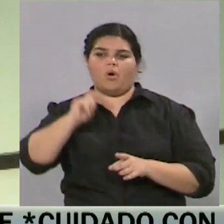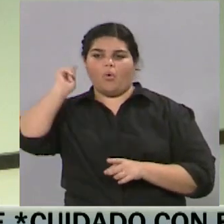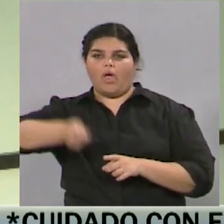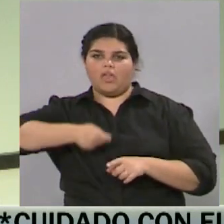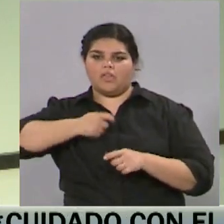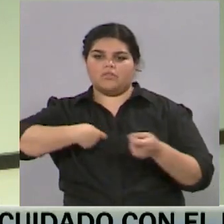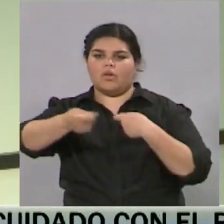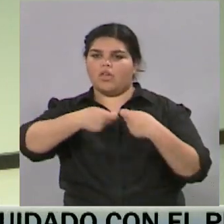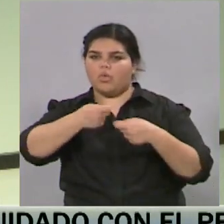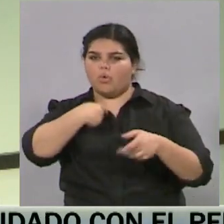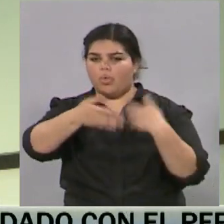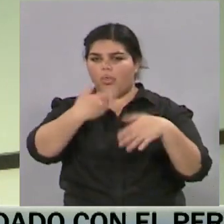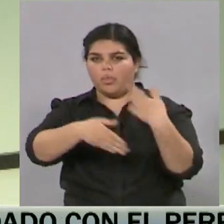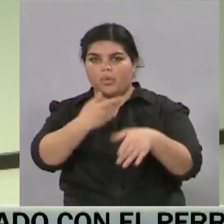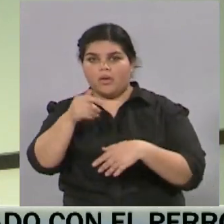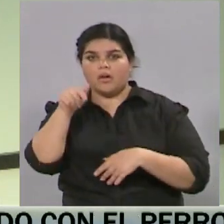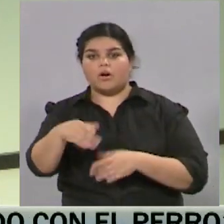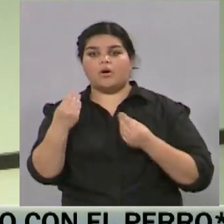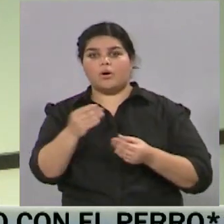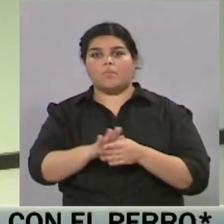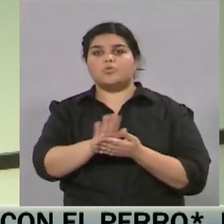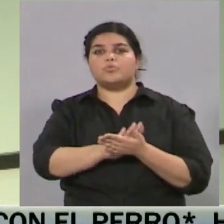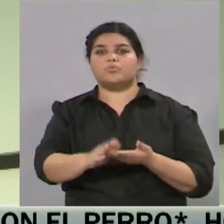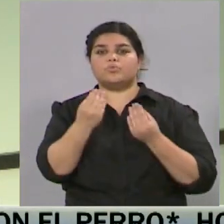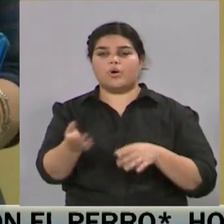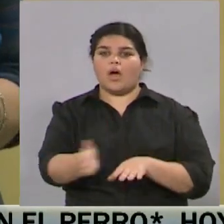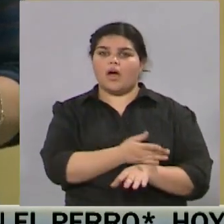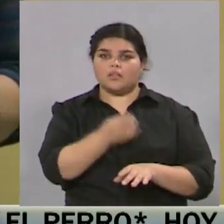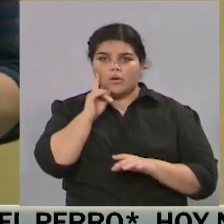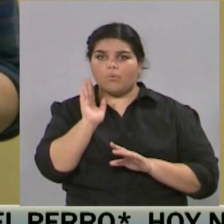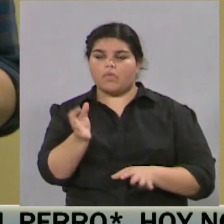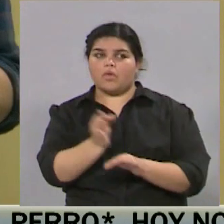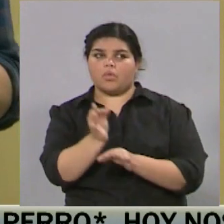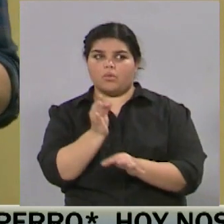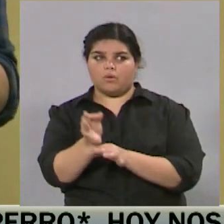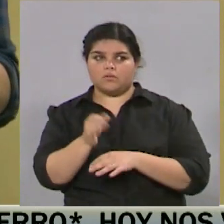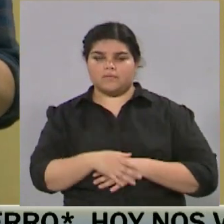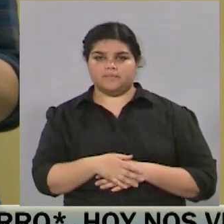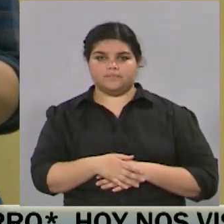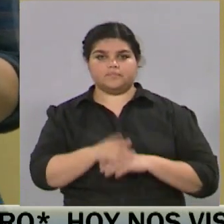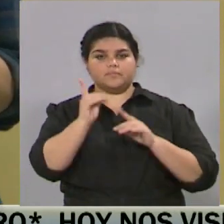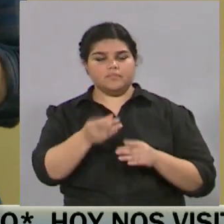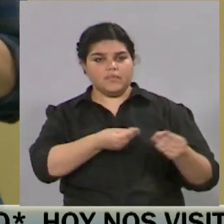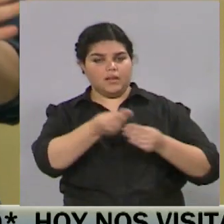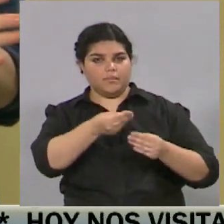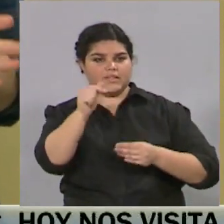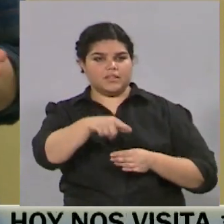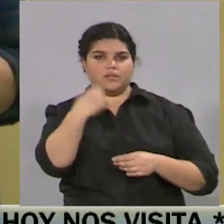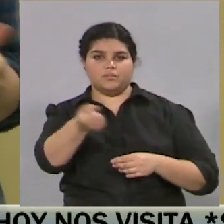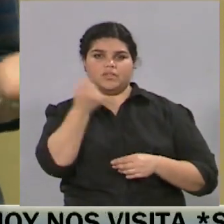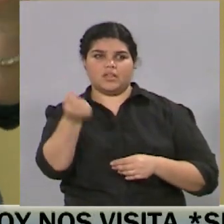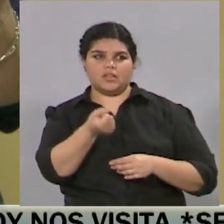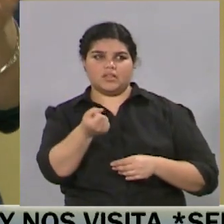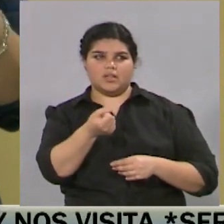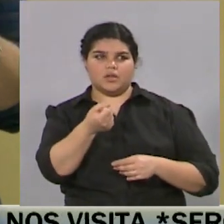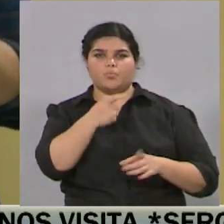demás, yo creo que todo también se soluciona con educación y prevención. Claro. Y sí, también desde las empresas plantearlo como uno de los valores, digamos,